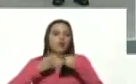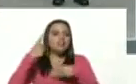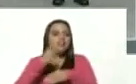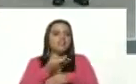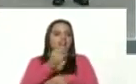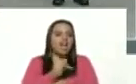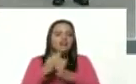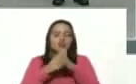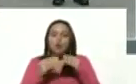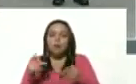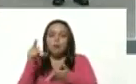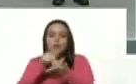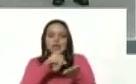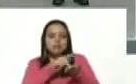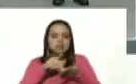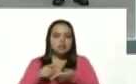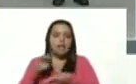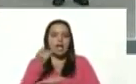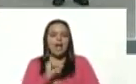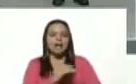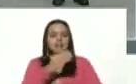estar en todo. Estamos creando